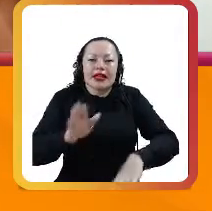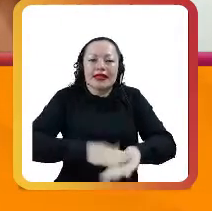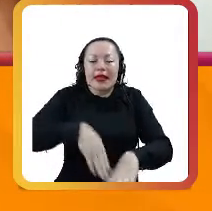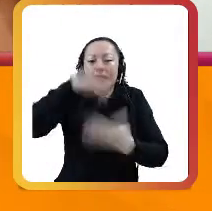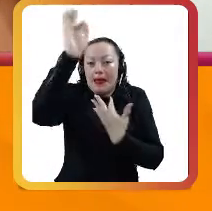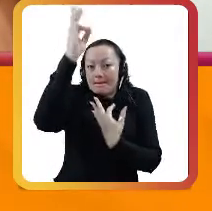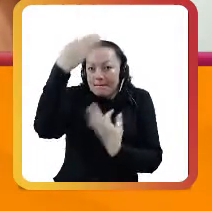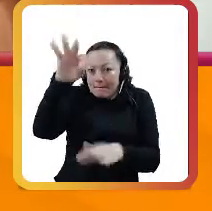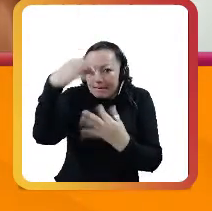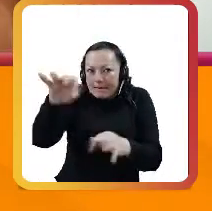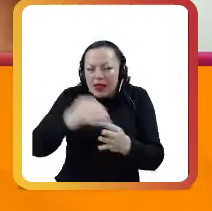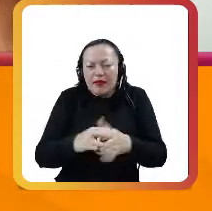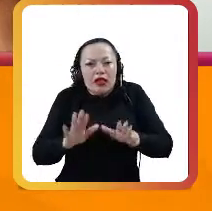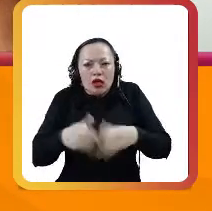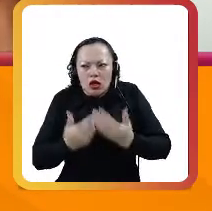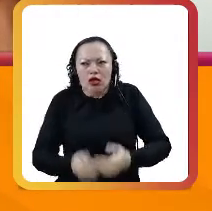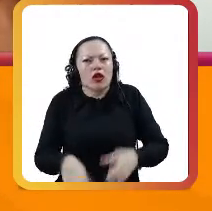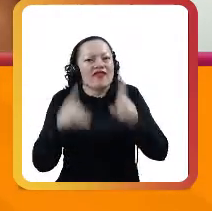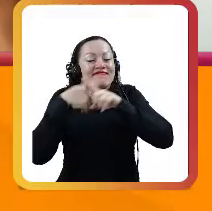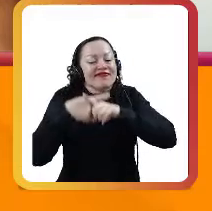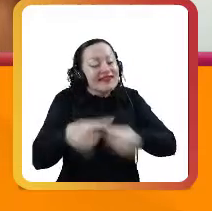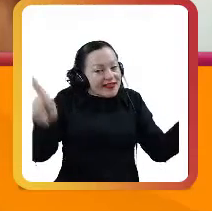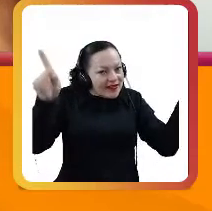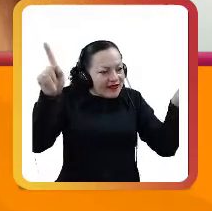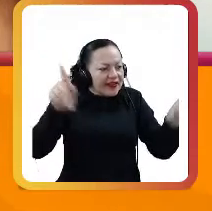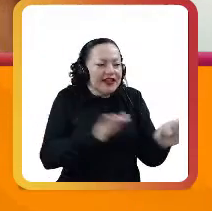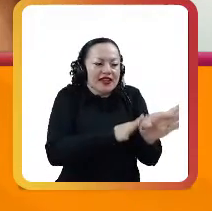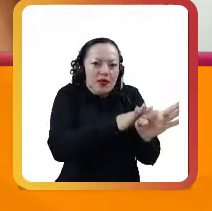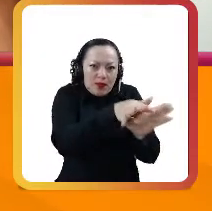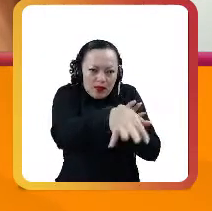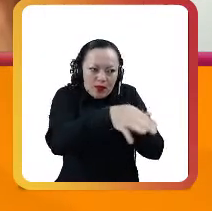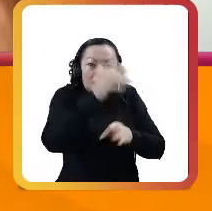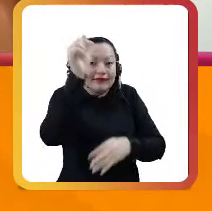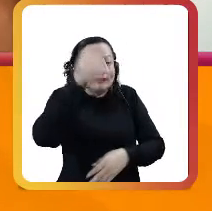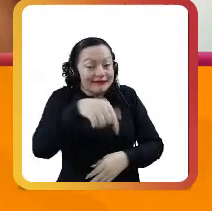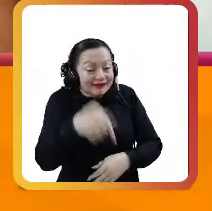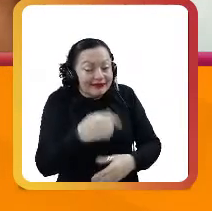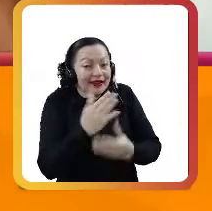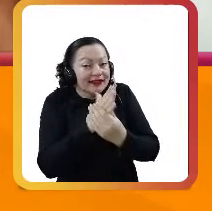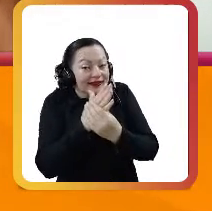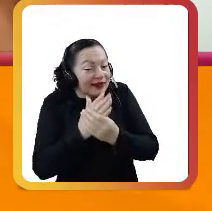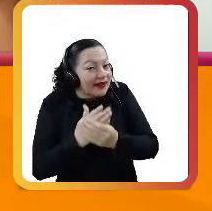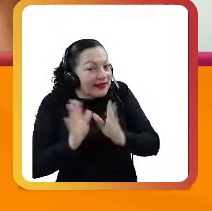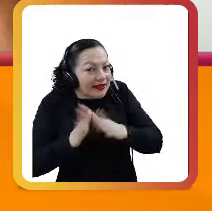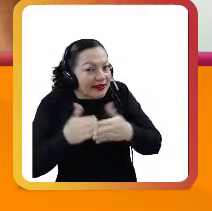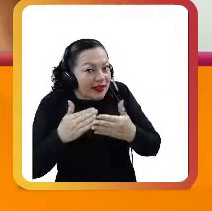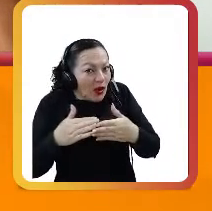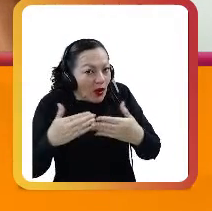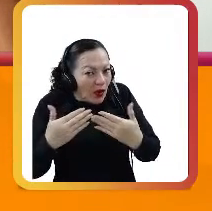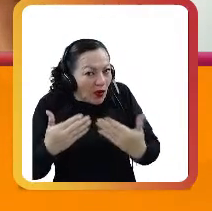tenga Bogotá son muy diferentes a los permisos